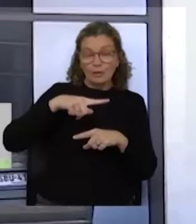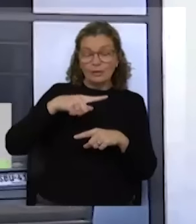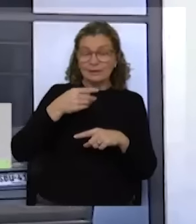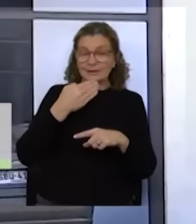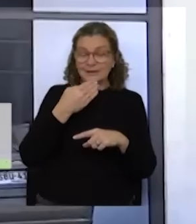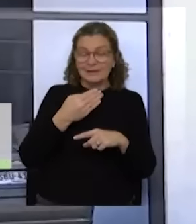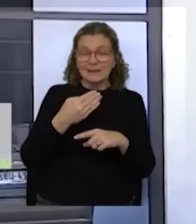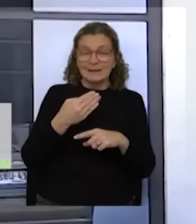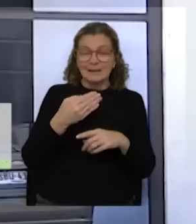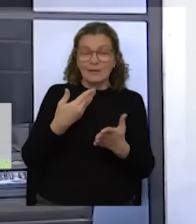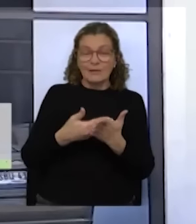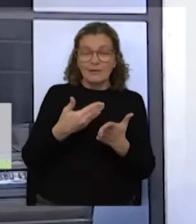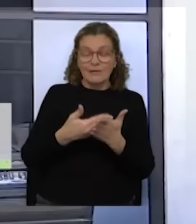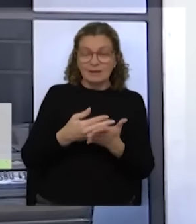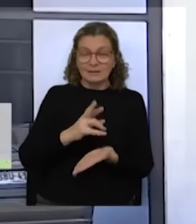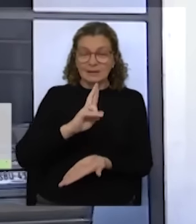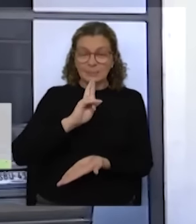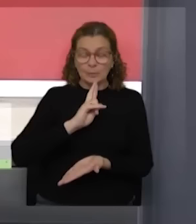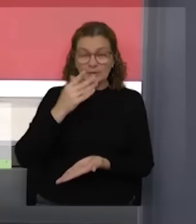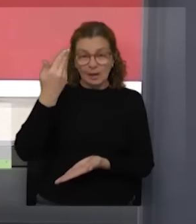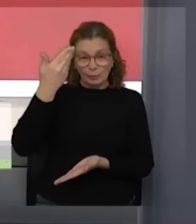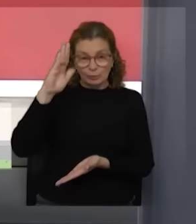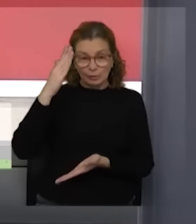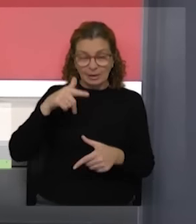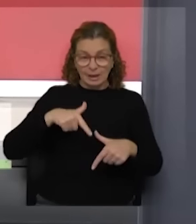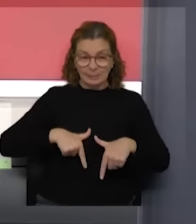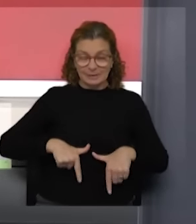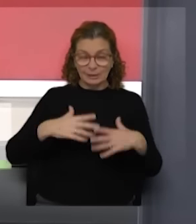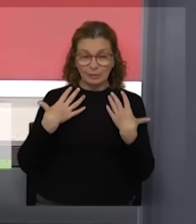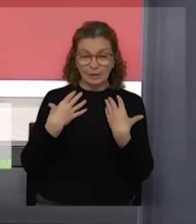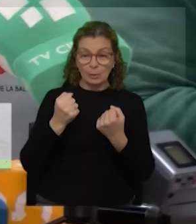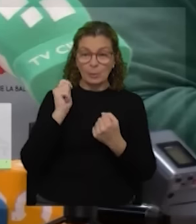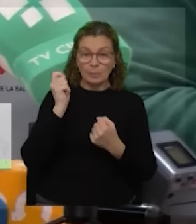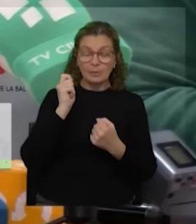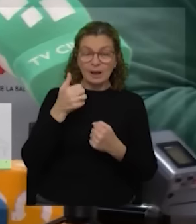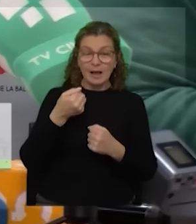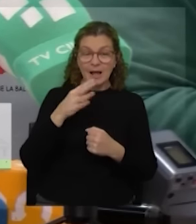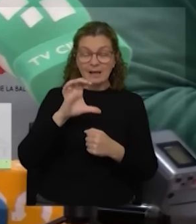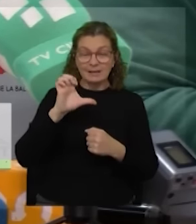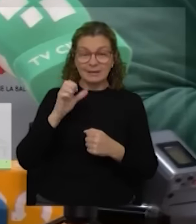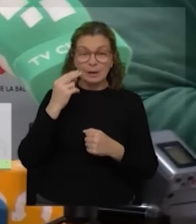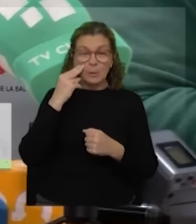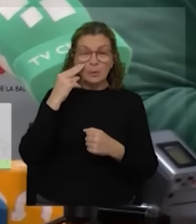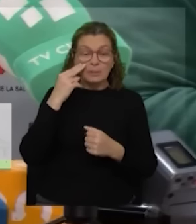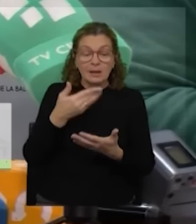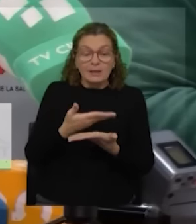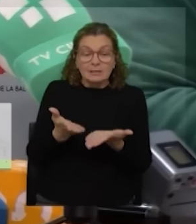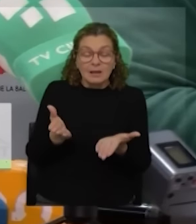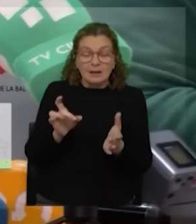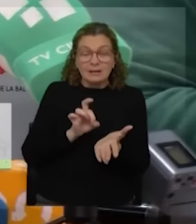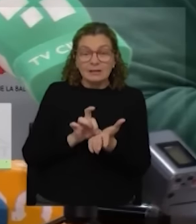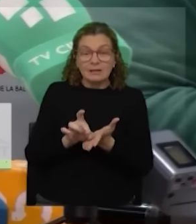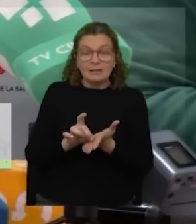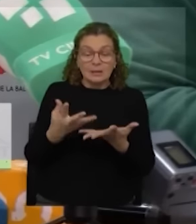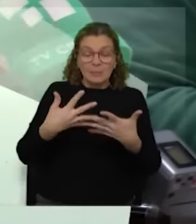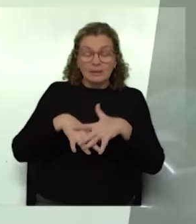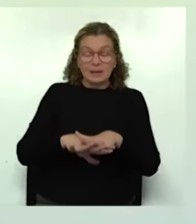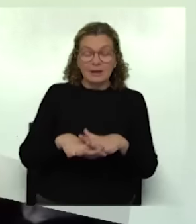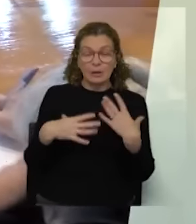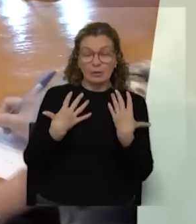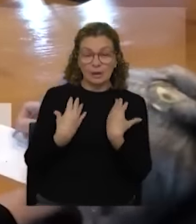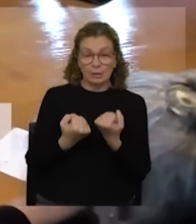lo que cataloga como falta de respuesta de las autoridades del Ministerio de salud pública y de a ante los problemas que existen en el Sistema Nacional integrado de